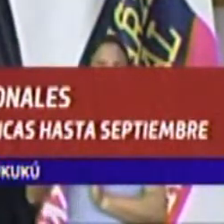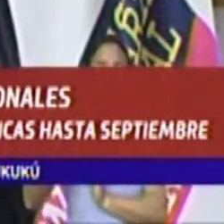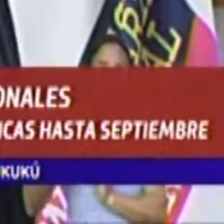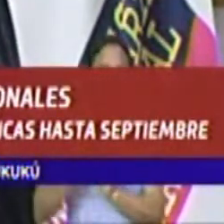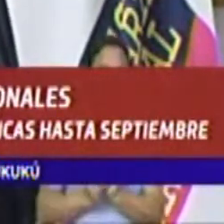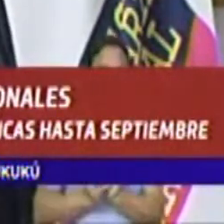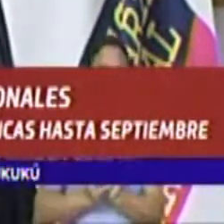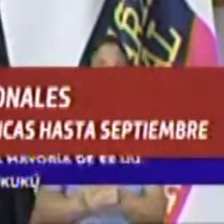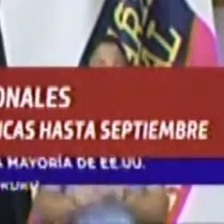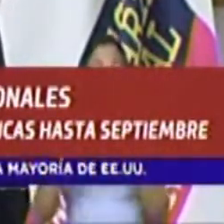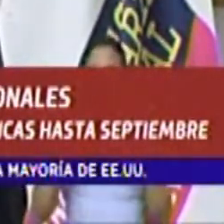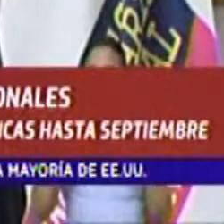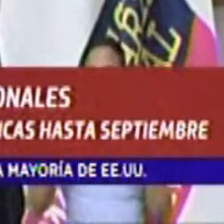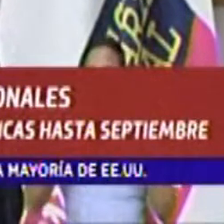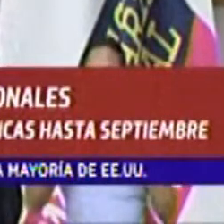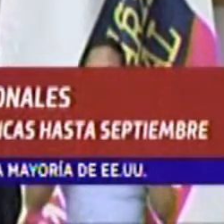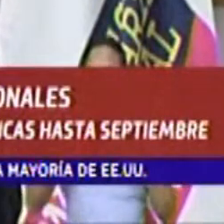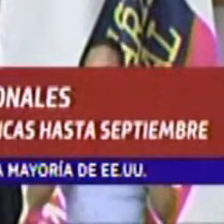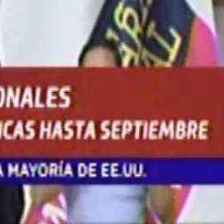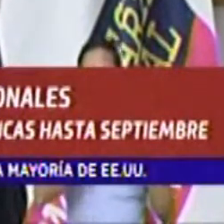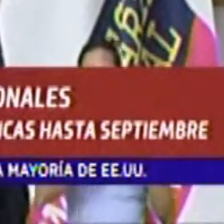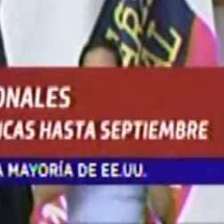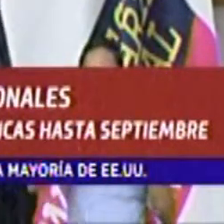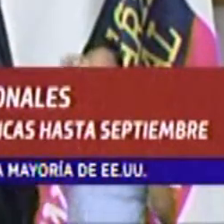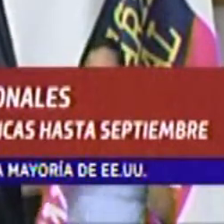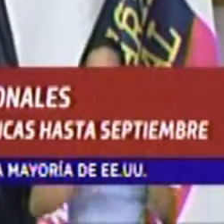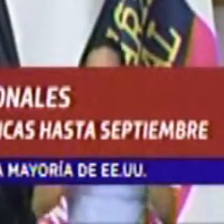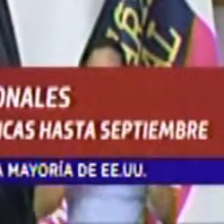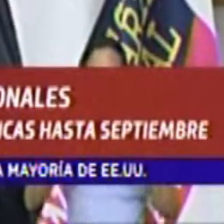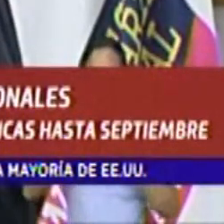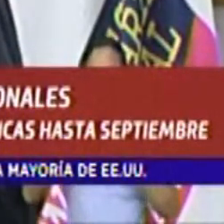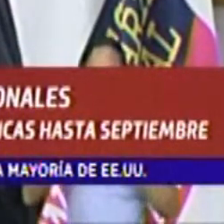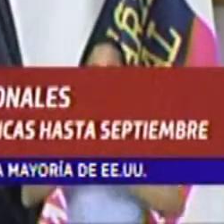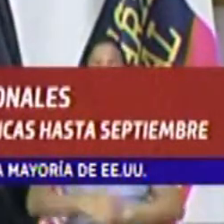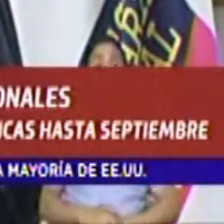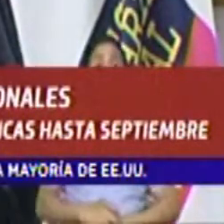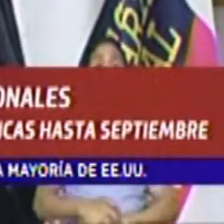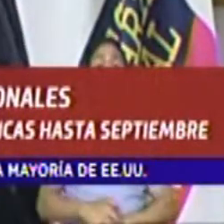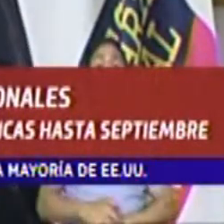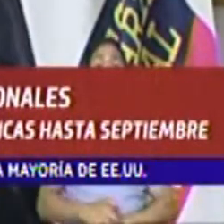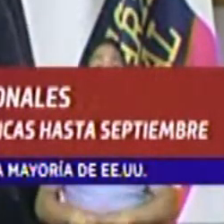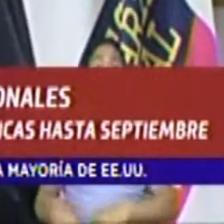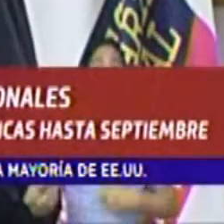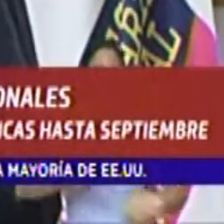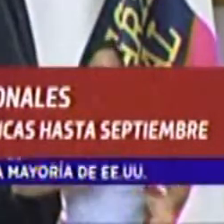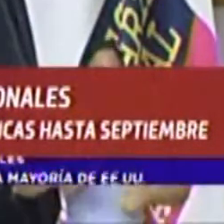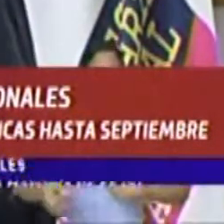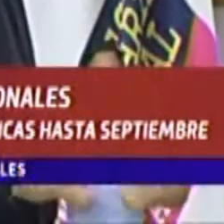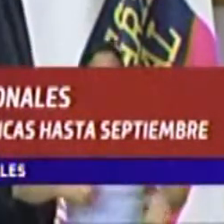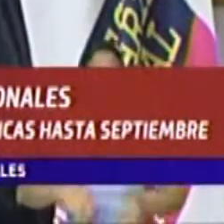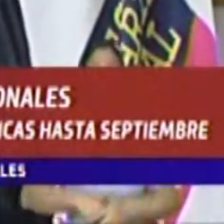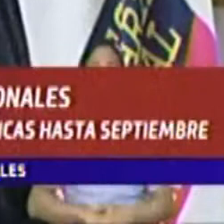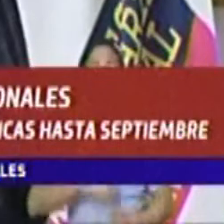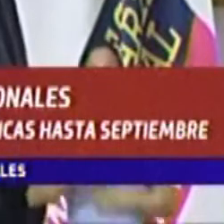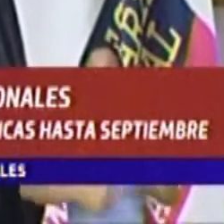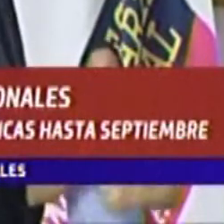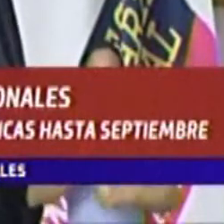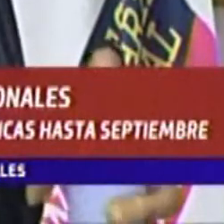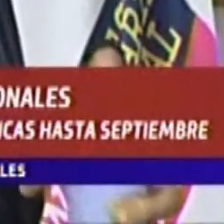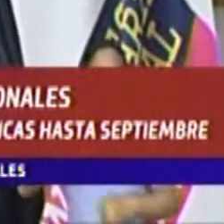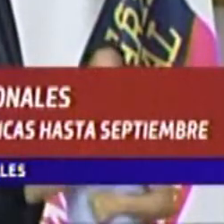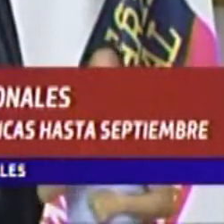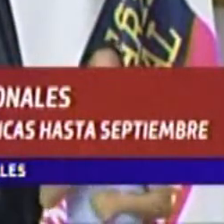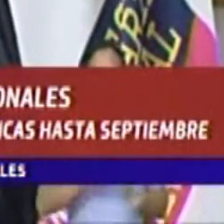2.780.000. El crecimiento ha sido de 1%. En las exportaciones, el año pasado fue